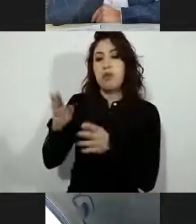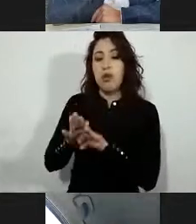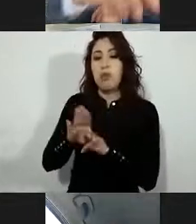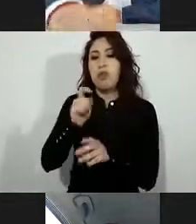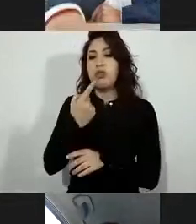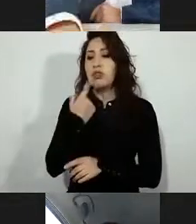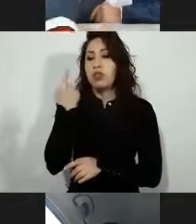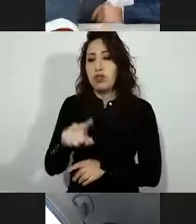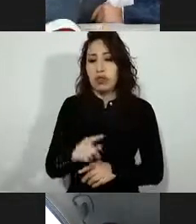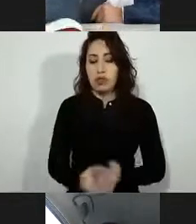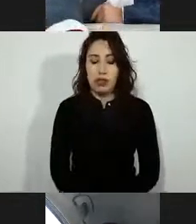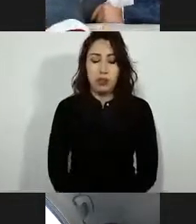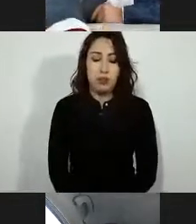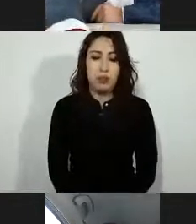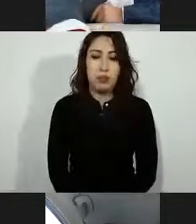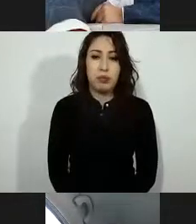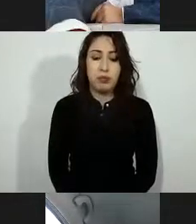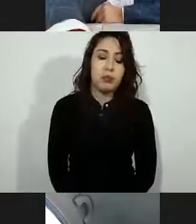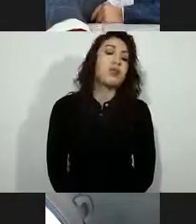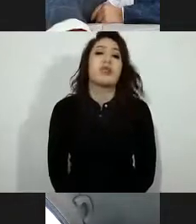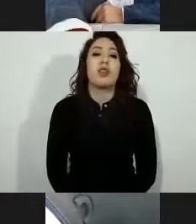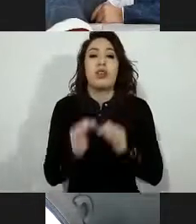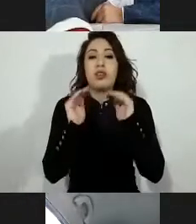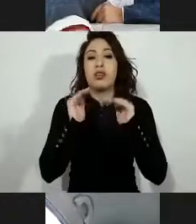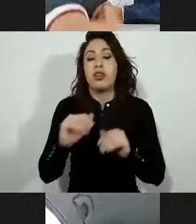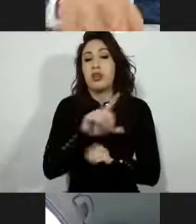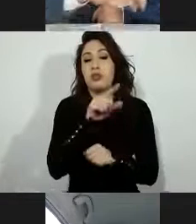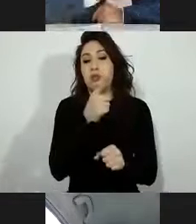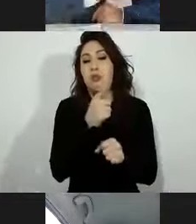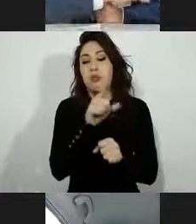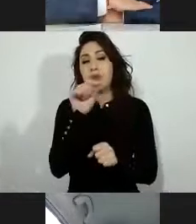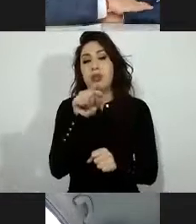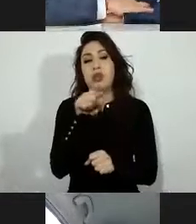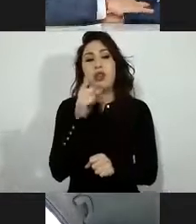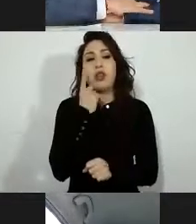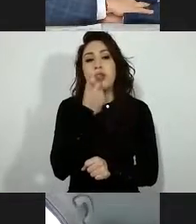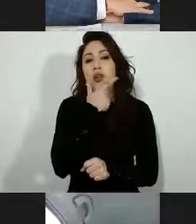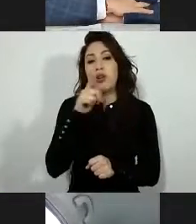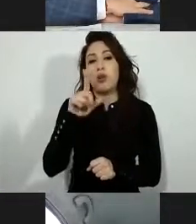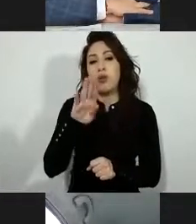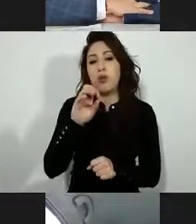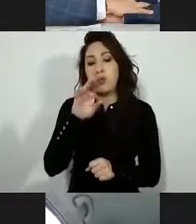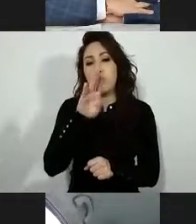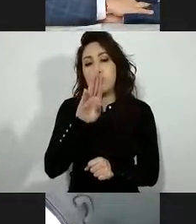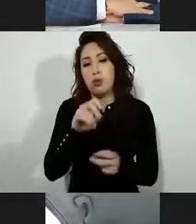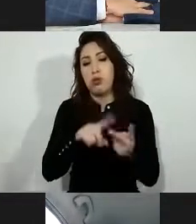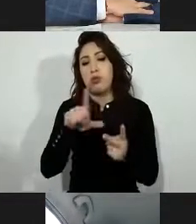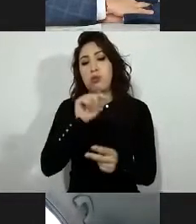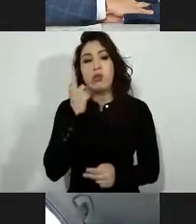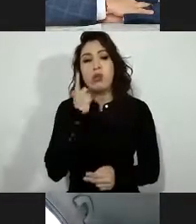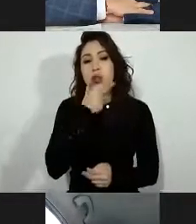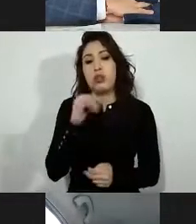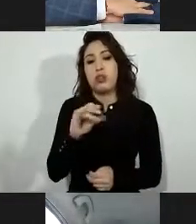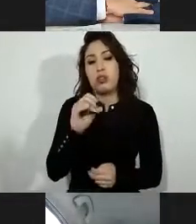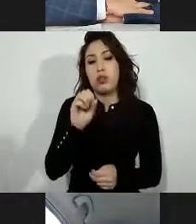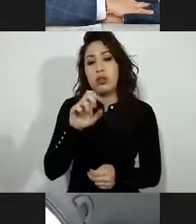Señor presidente, la lista continuaría usted, después el diputado José Luis Rodríguez. No sé si alguien más desea de una vez integrar la lista.